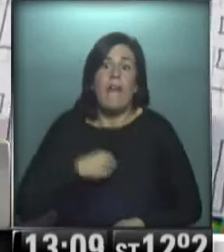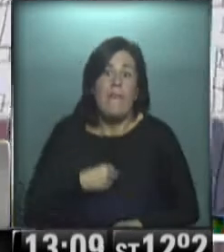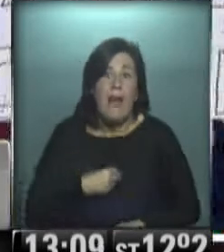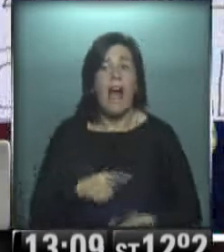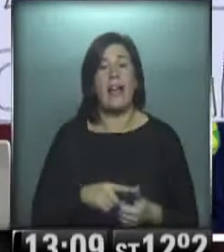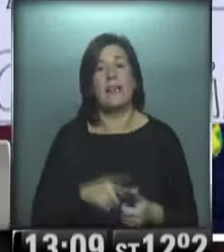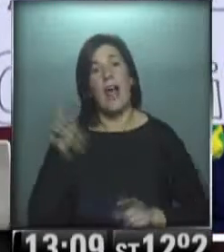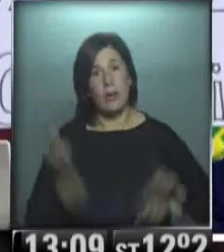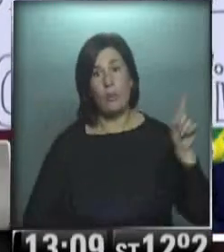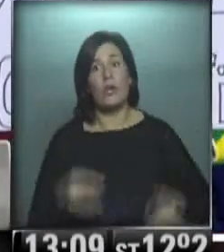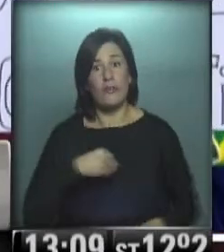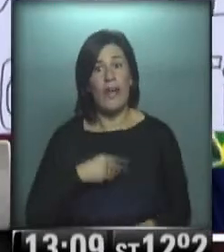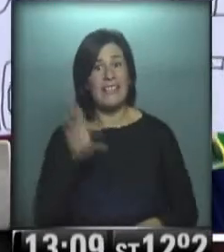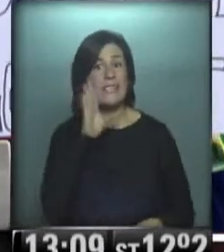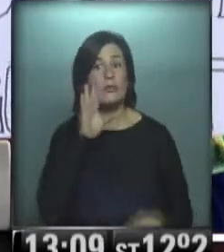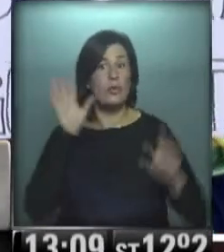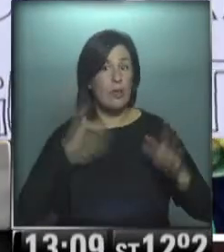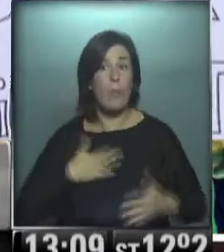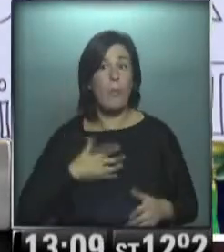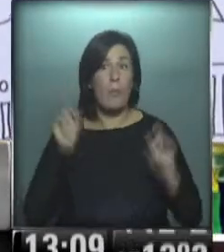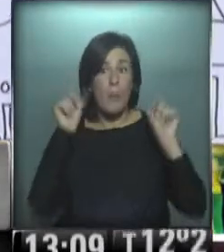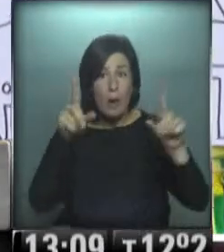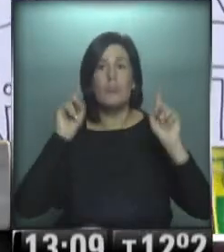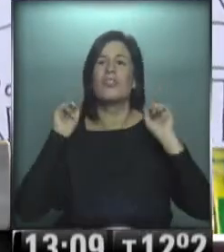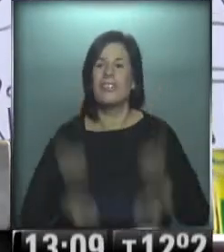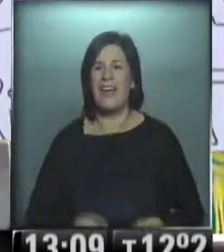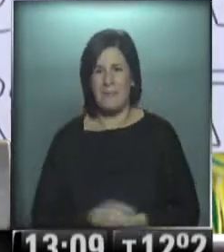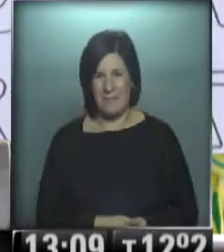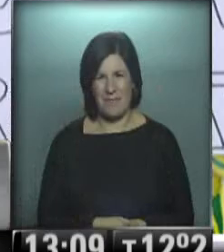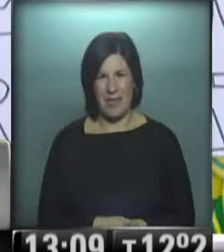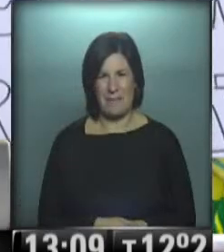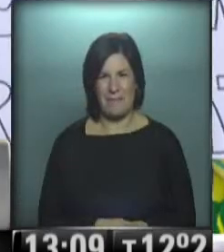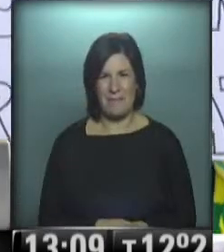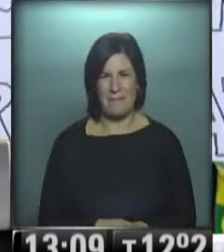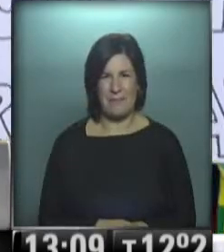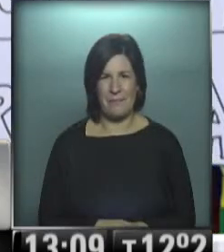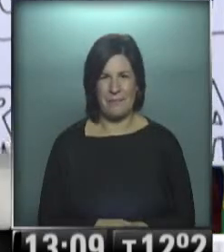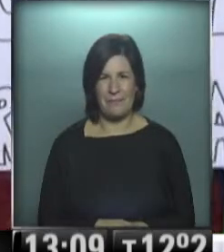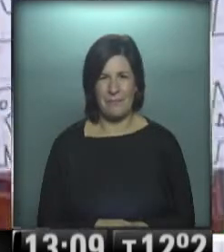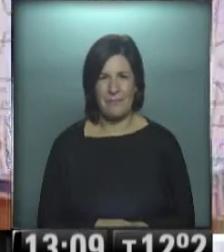campaña son hinchas estadounidenses que están disfrutando del Mundial Brasil 2014.